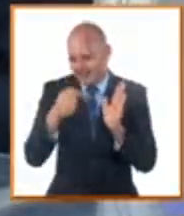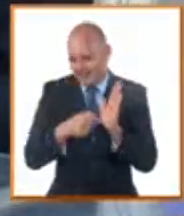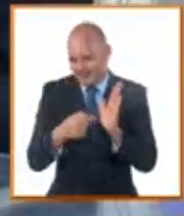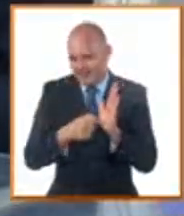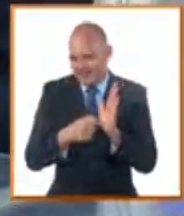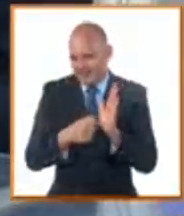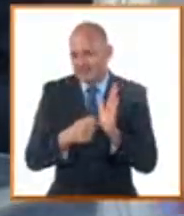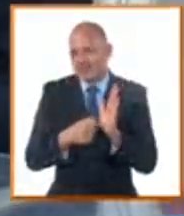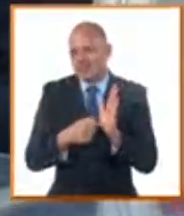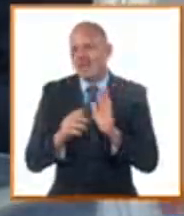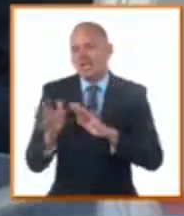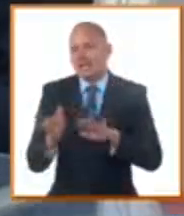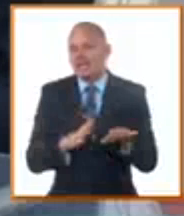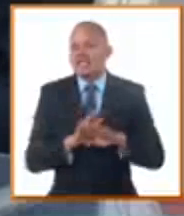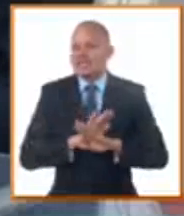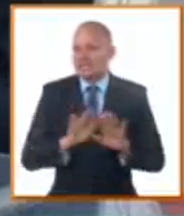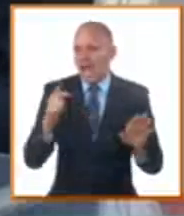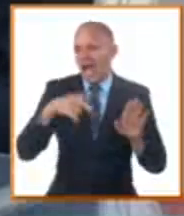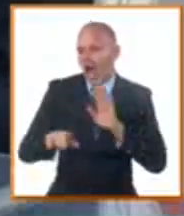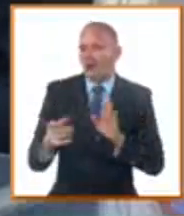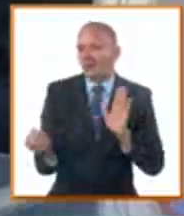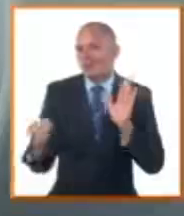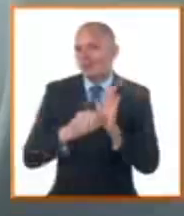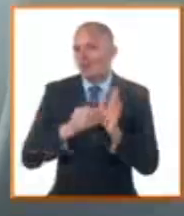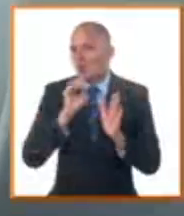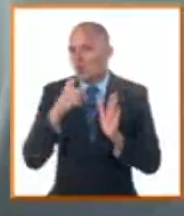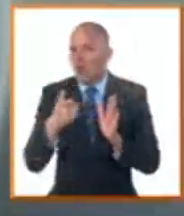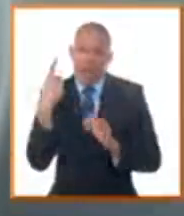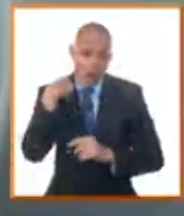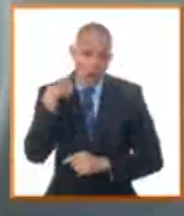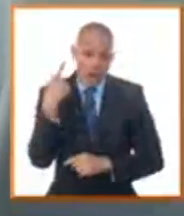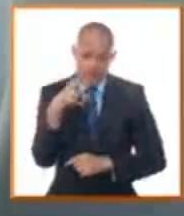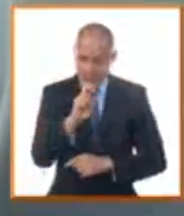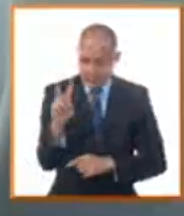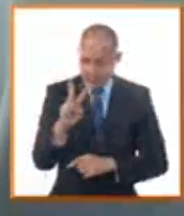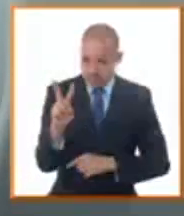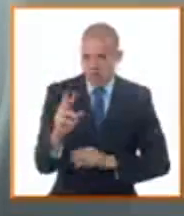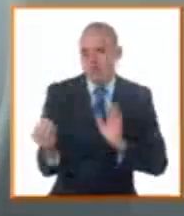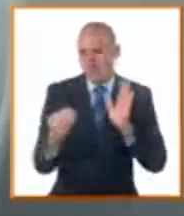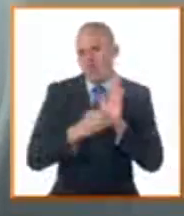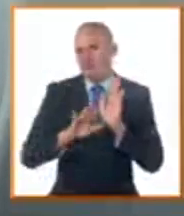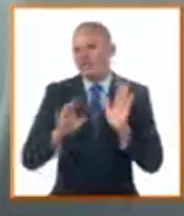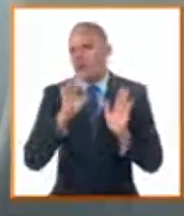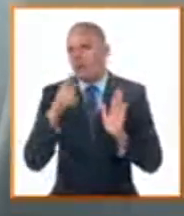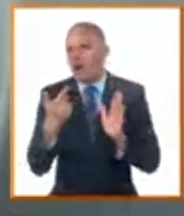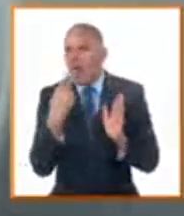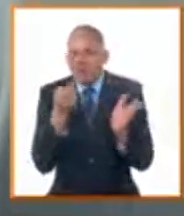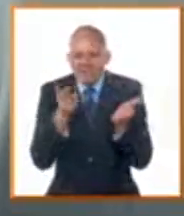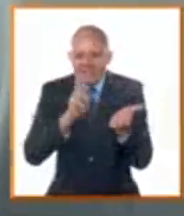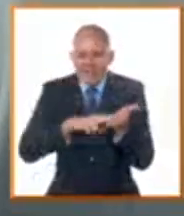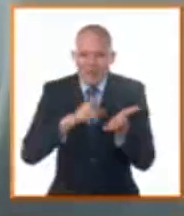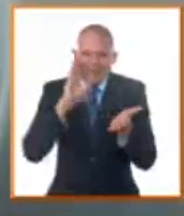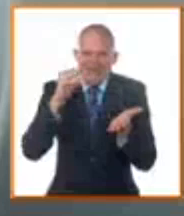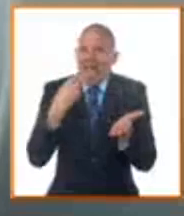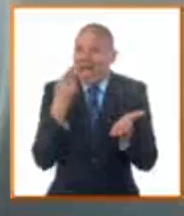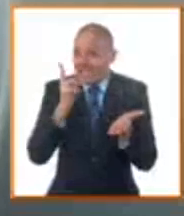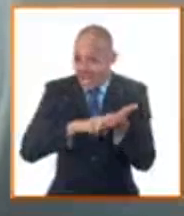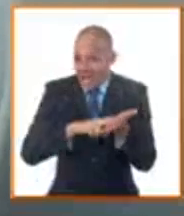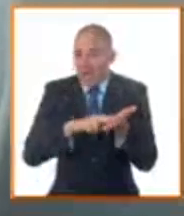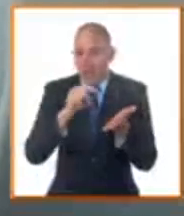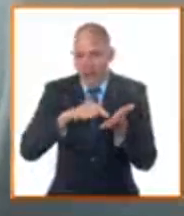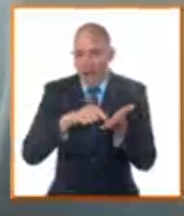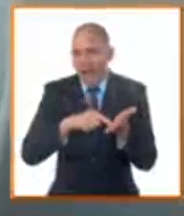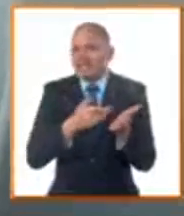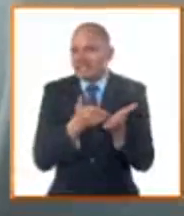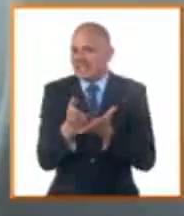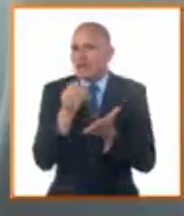de identidad y migración. Que también había empezado a finales del 22. Que había comenzado. Aunque ahora ha crecido, ¿no? Correcto. Aunque la historia va más allá, eso